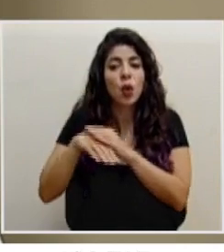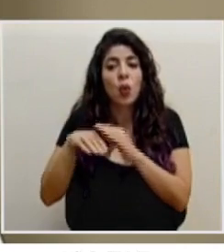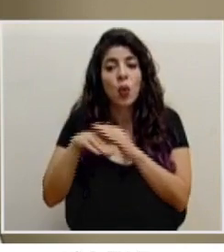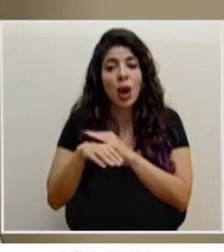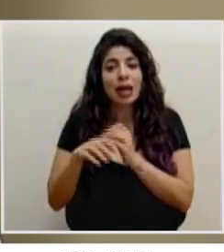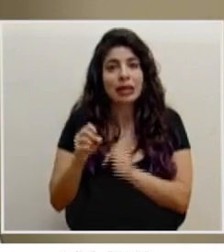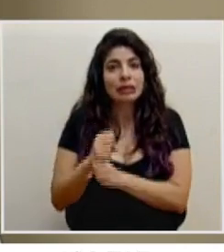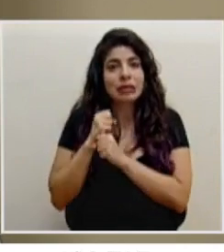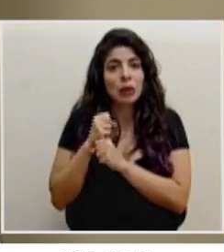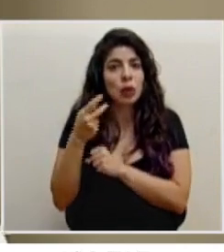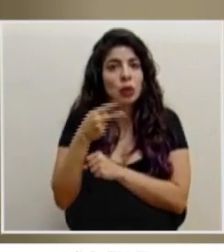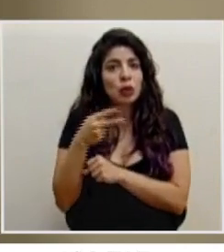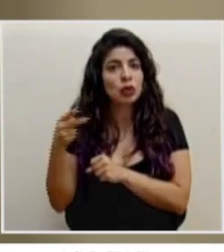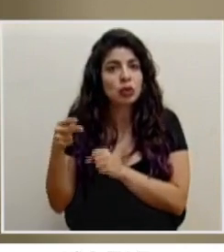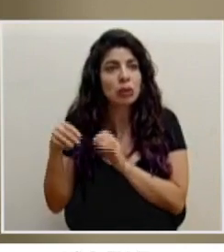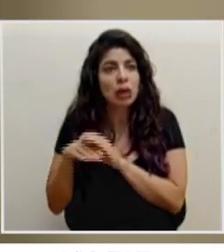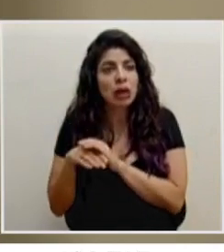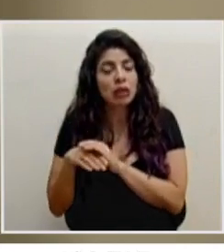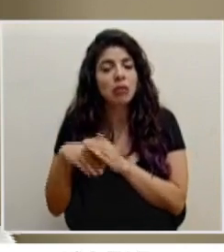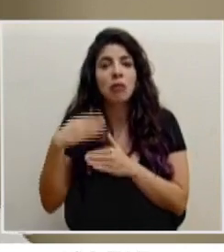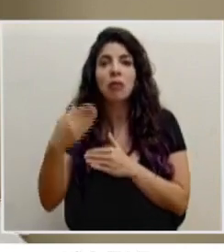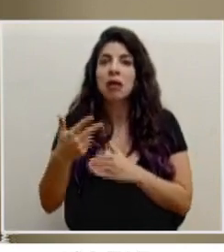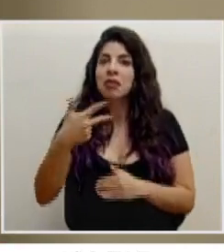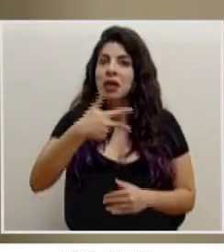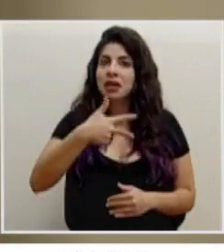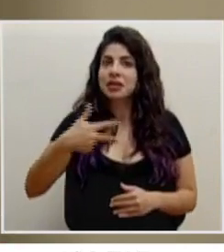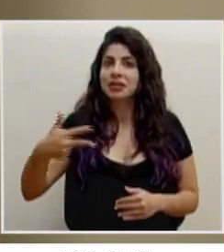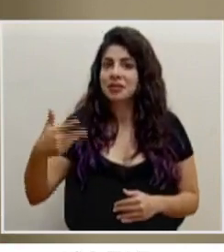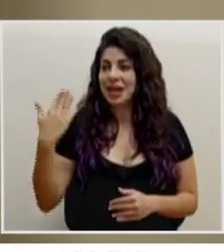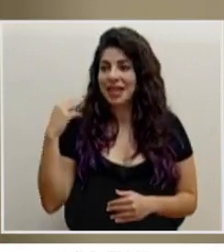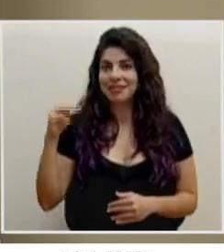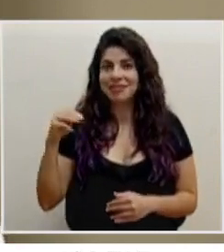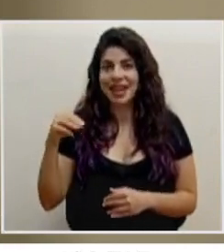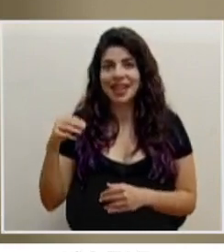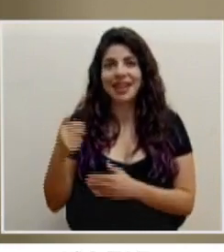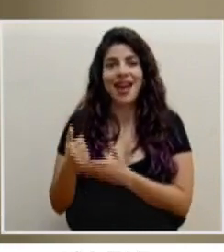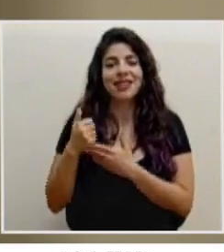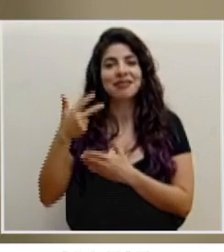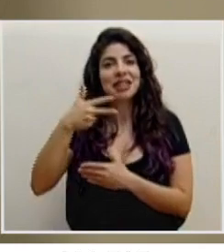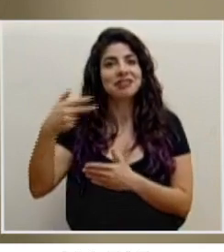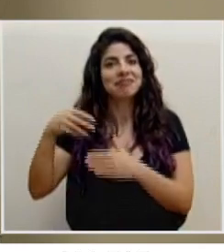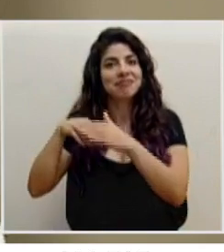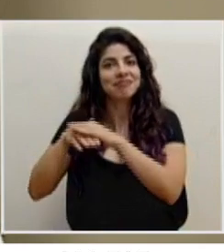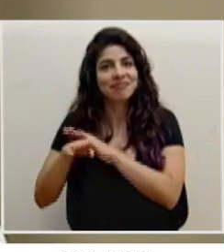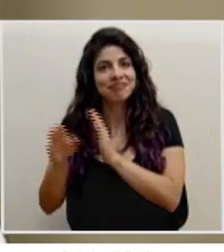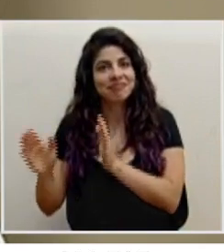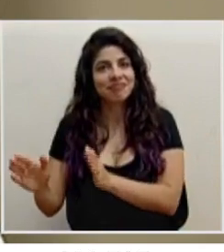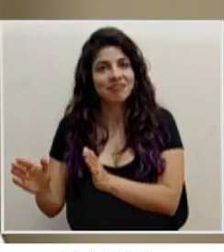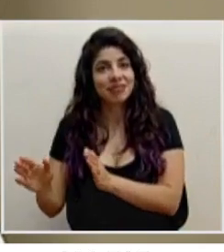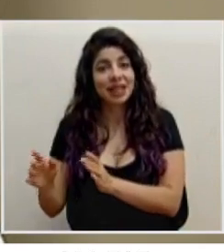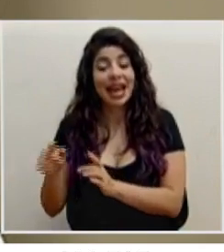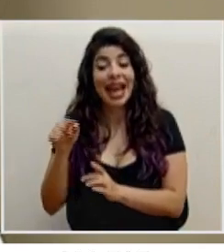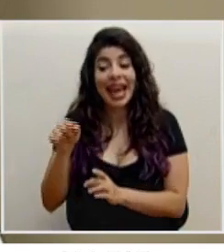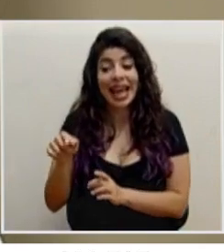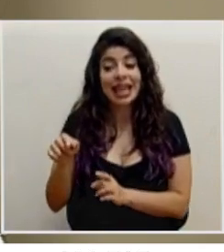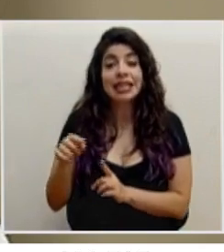margen de seguridad de 2 semanas a 3 semanas con el pedido que llegó el martes. Eso, asociado a